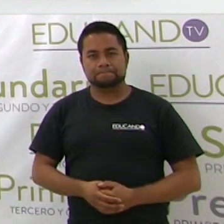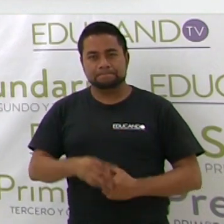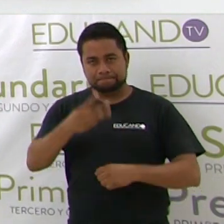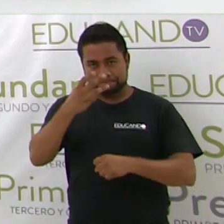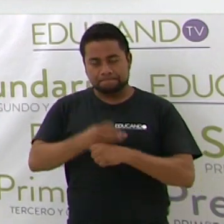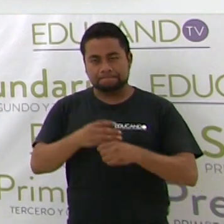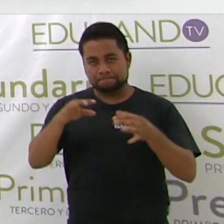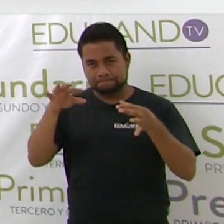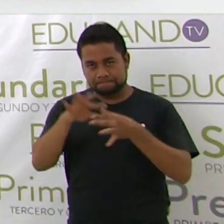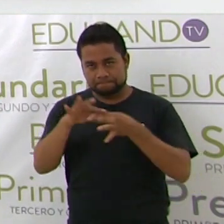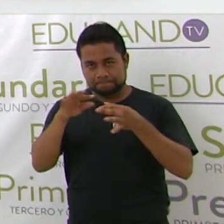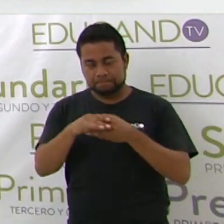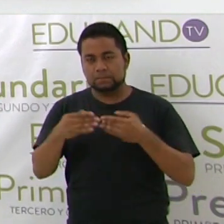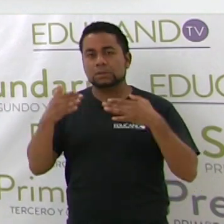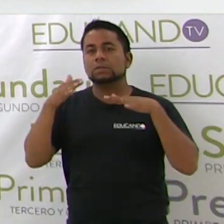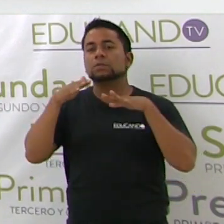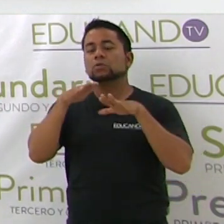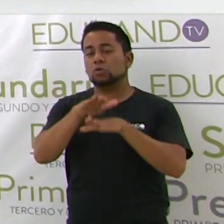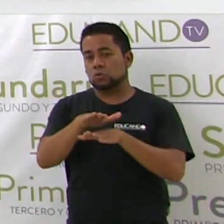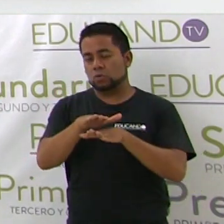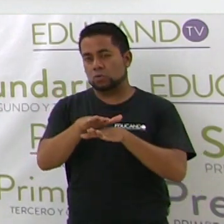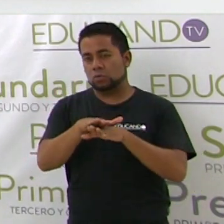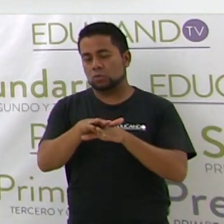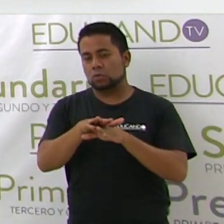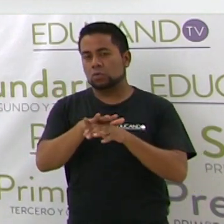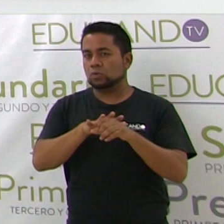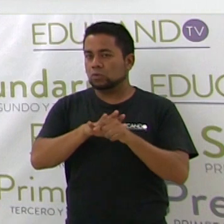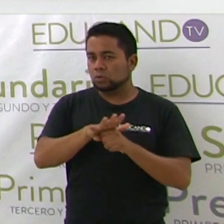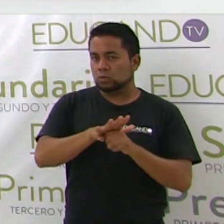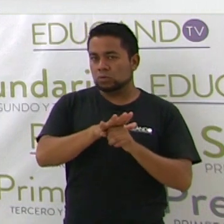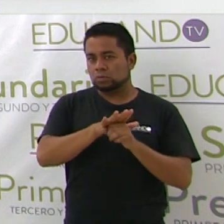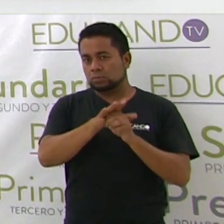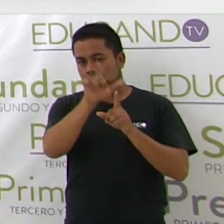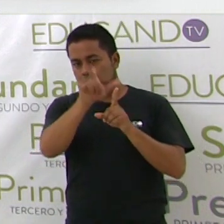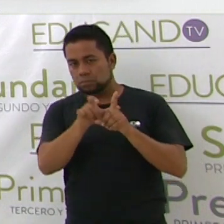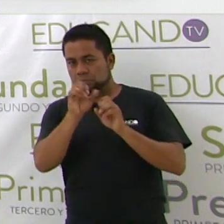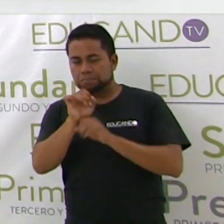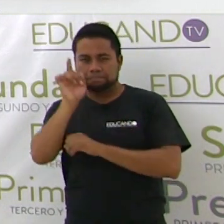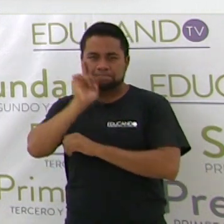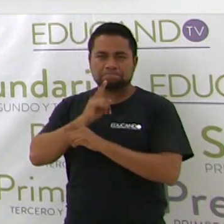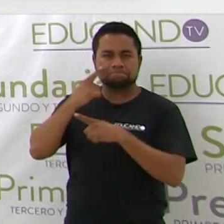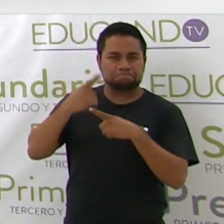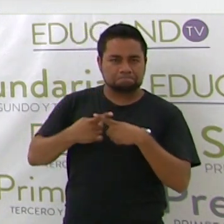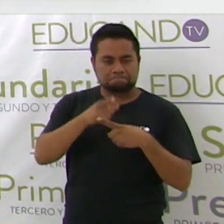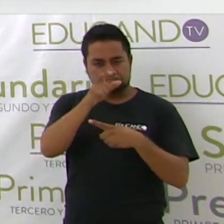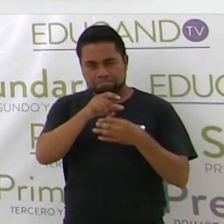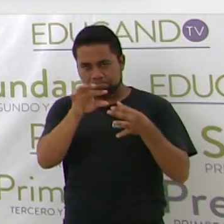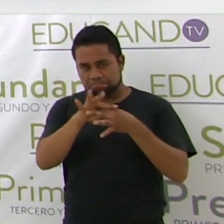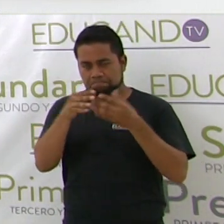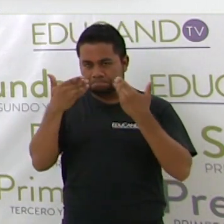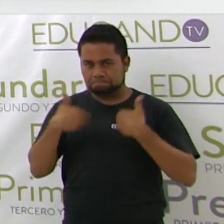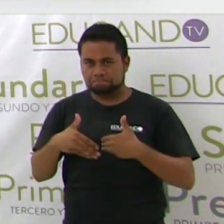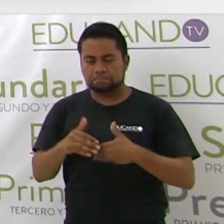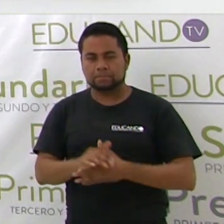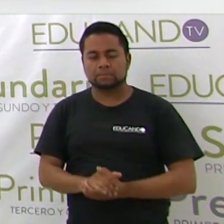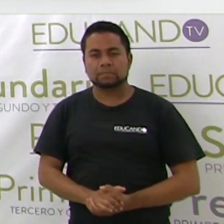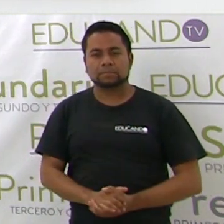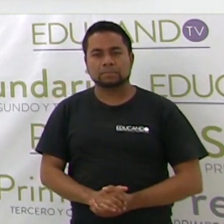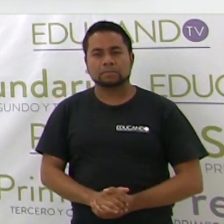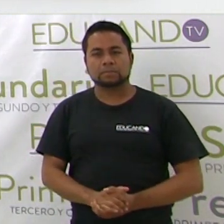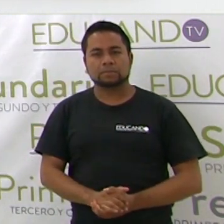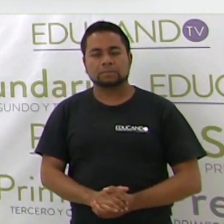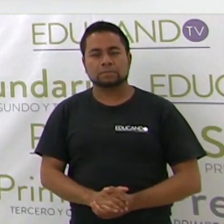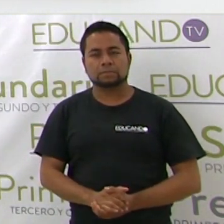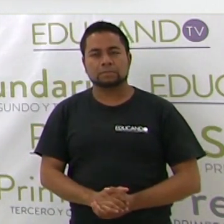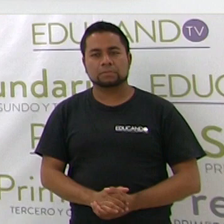hablar de él o de ella. ¿Sí? Hablar de él o de ella.